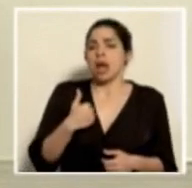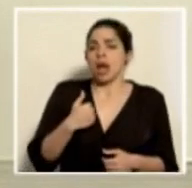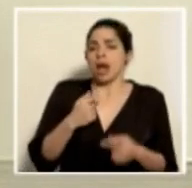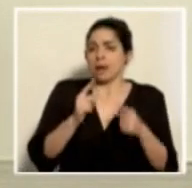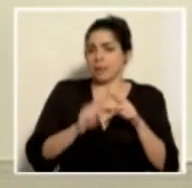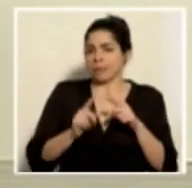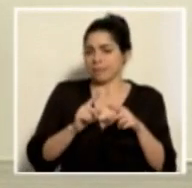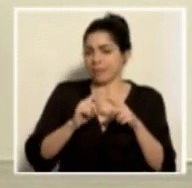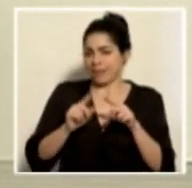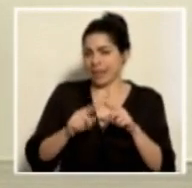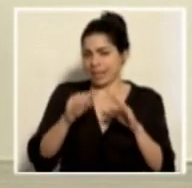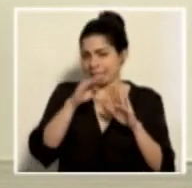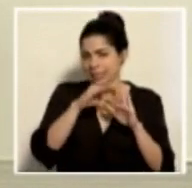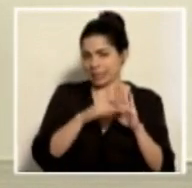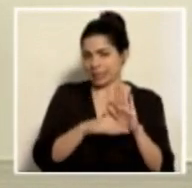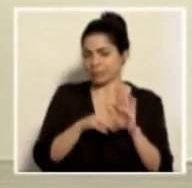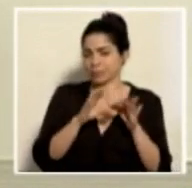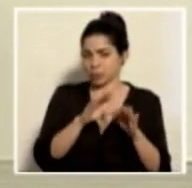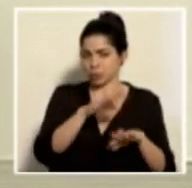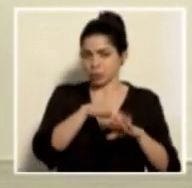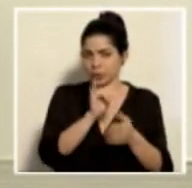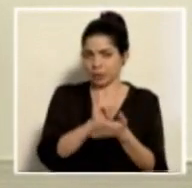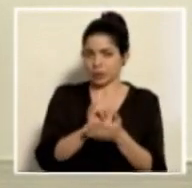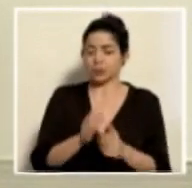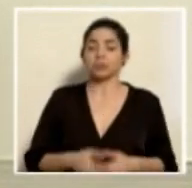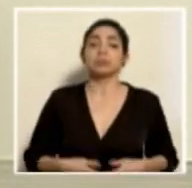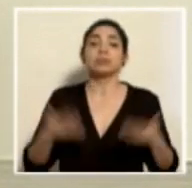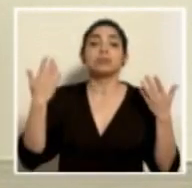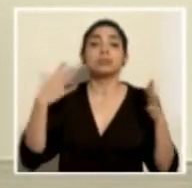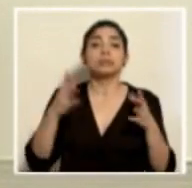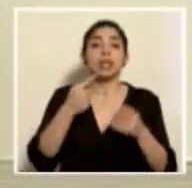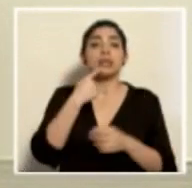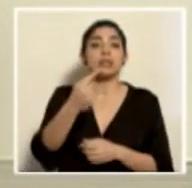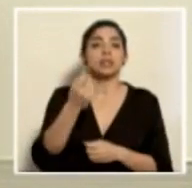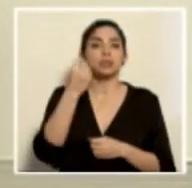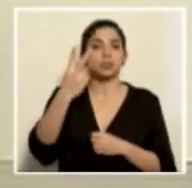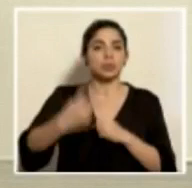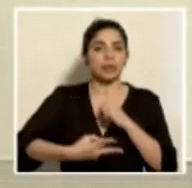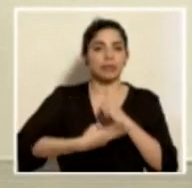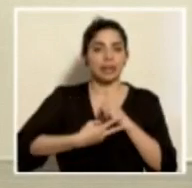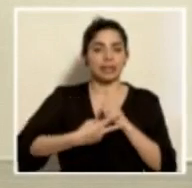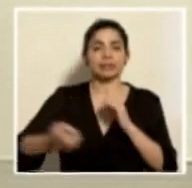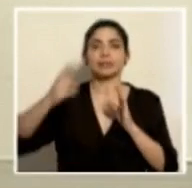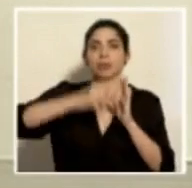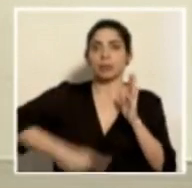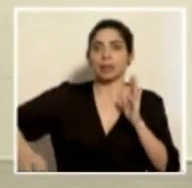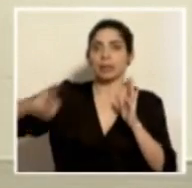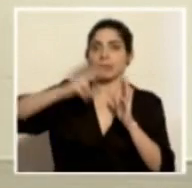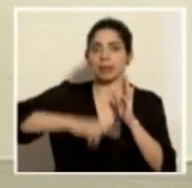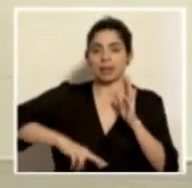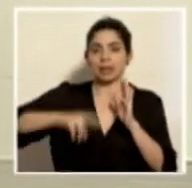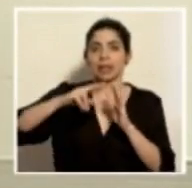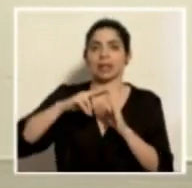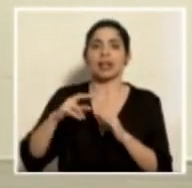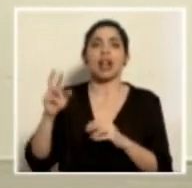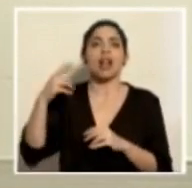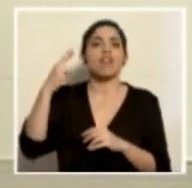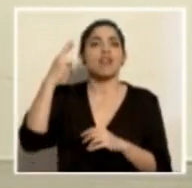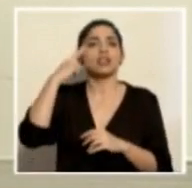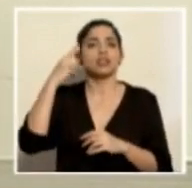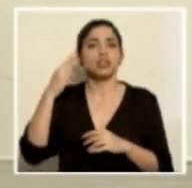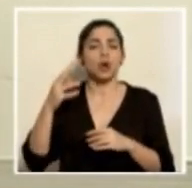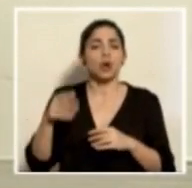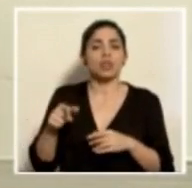Varias apreciaciones a ello. Se ha mencionado mucho el tema y se repite el leitmotiv de la